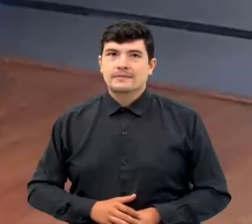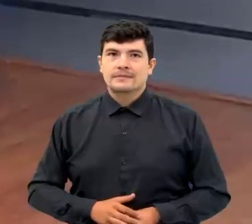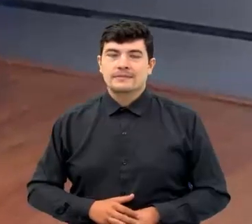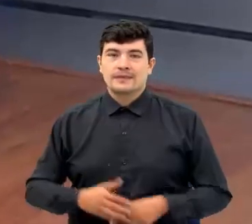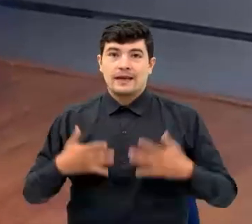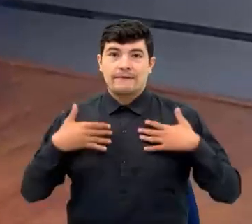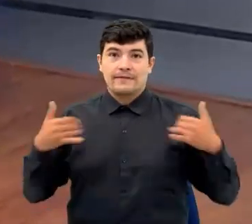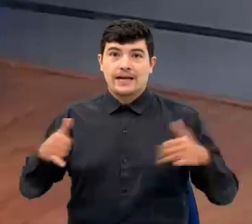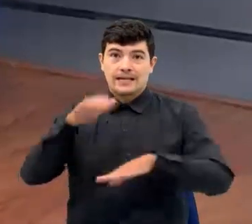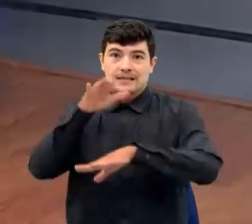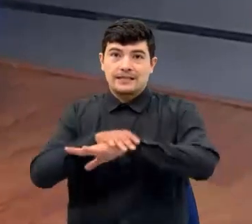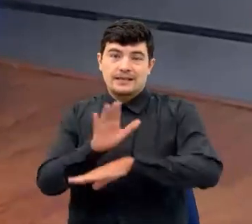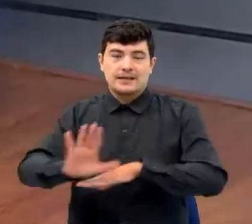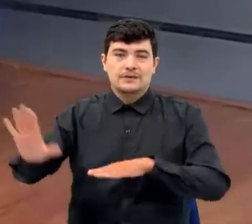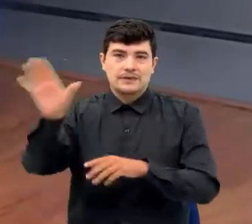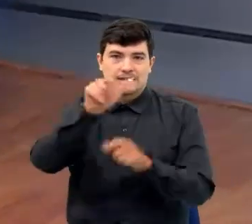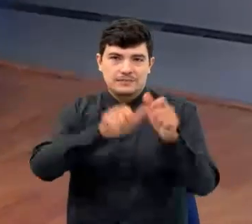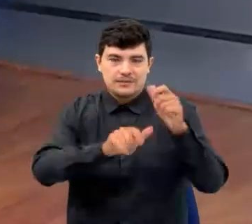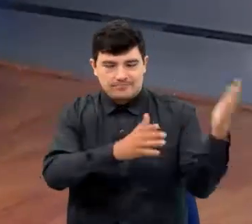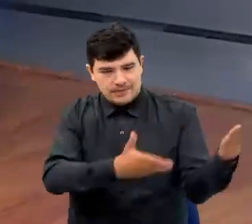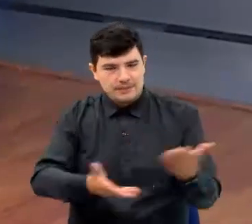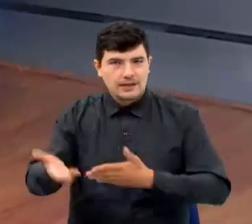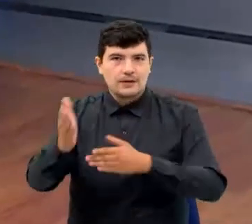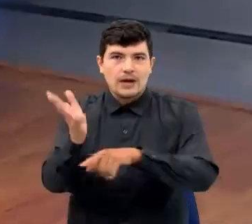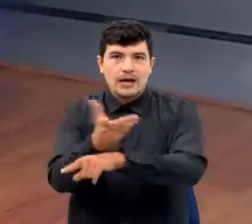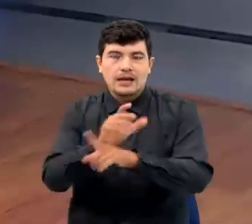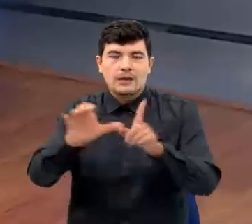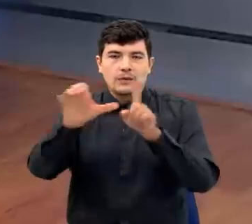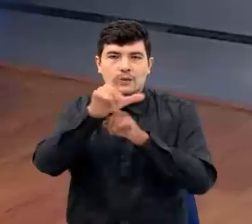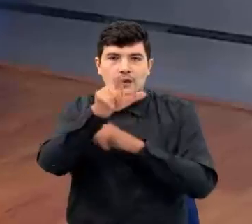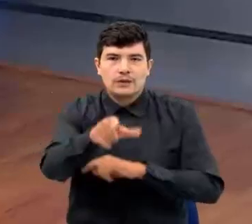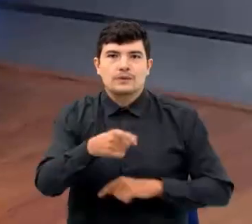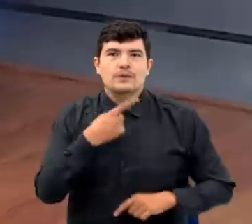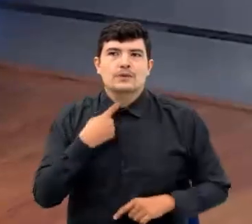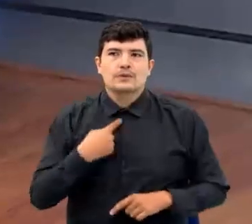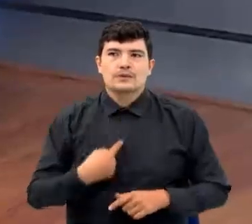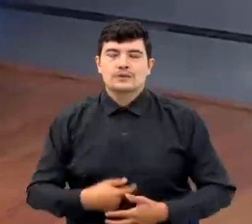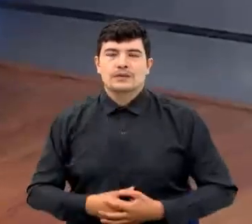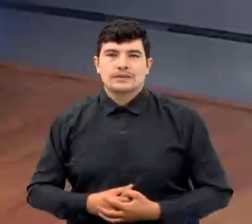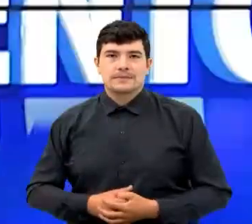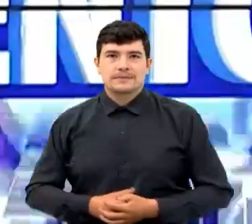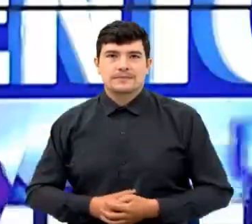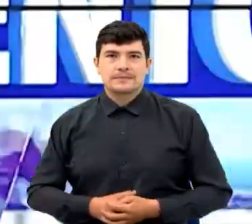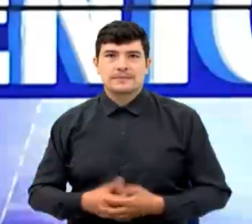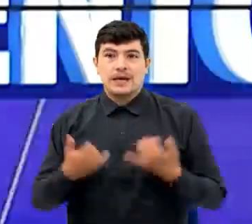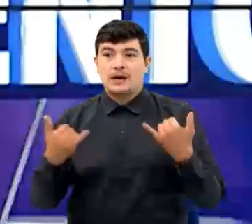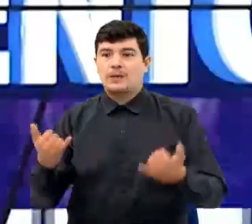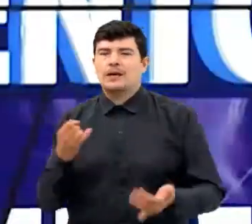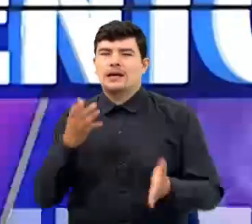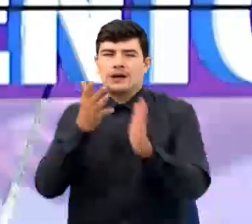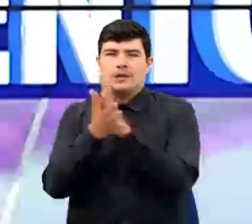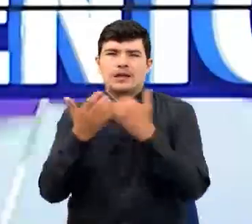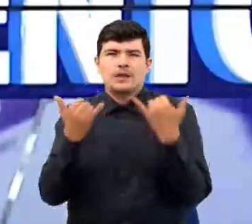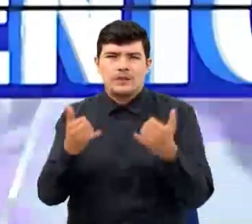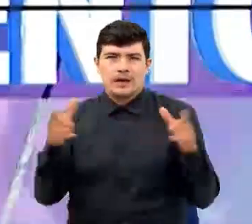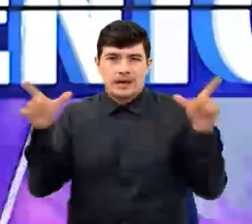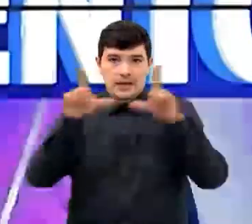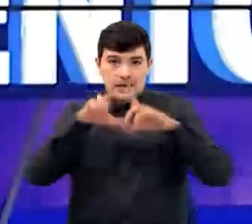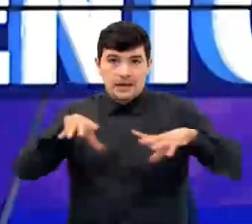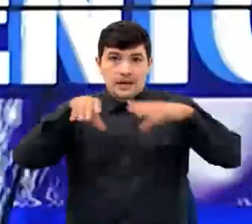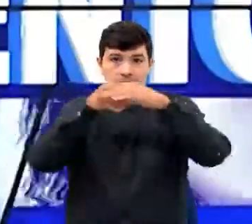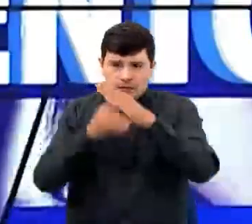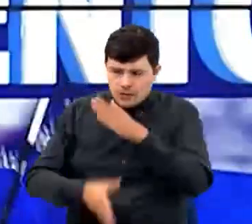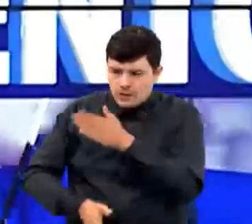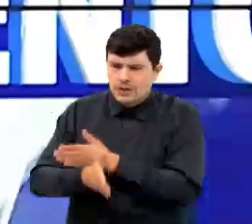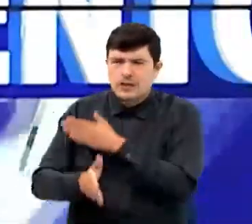feliz tarde para todos. Bienvenidos a las noticias de arte, cultura y entretenimiento. Les cuento que nuestro canal TRO continúa